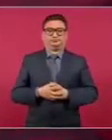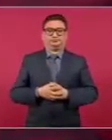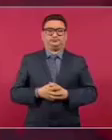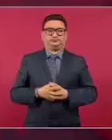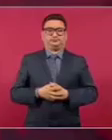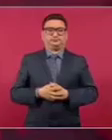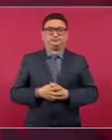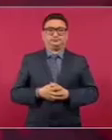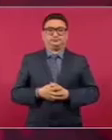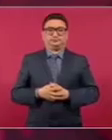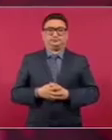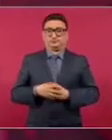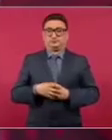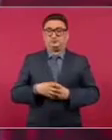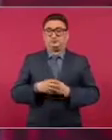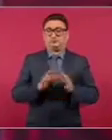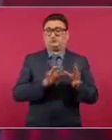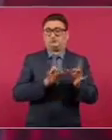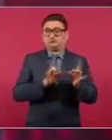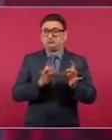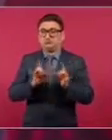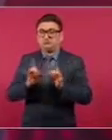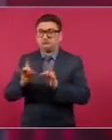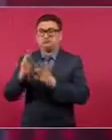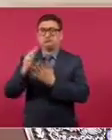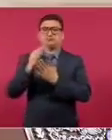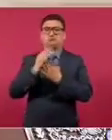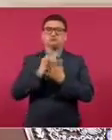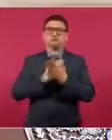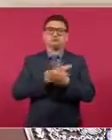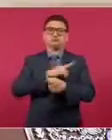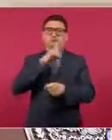se fue normalizando la situación.